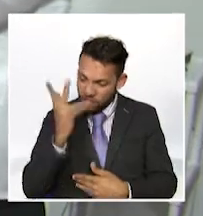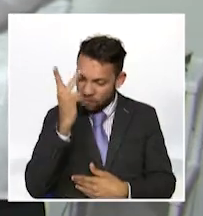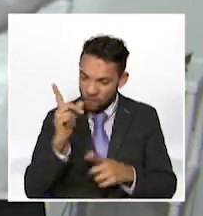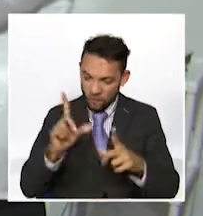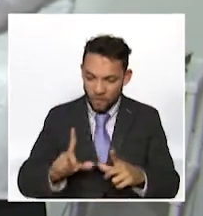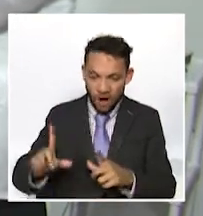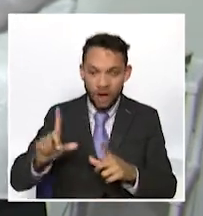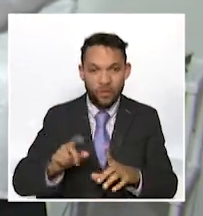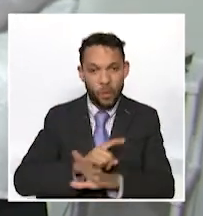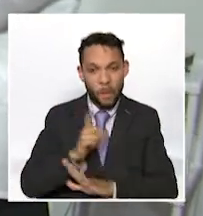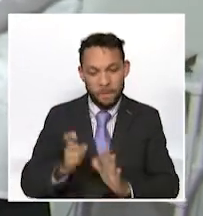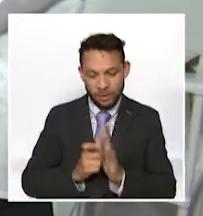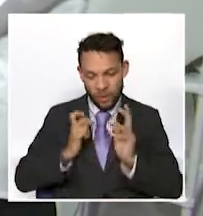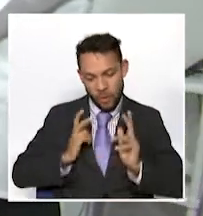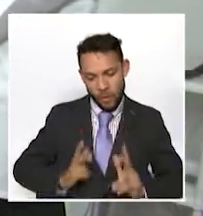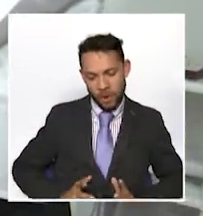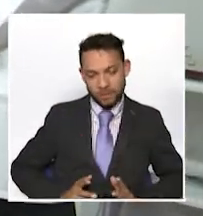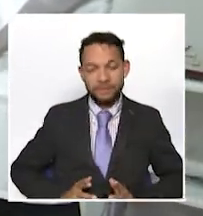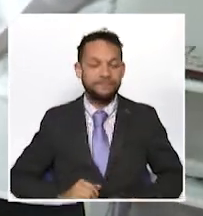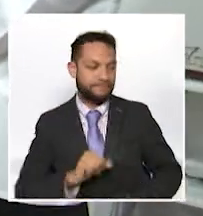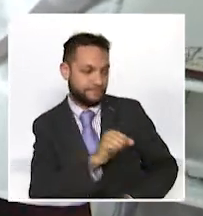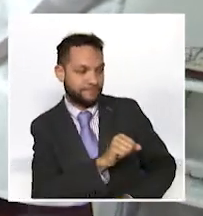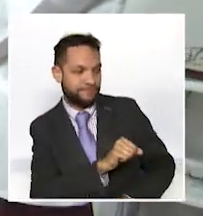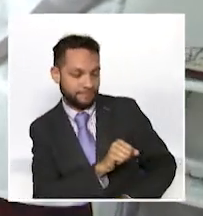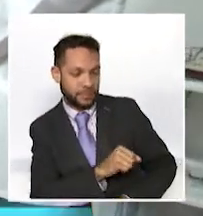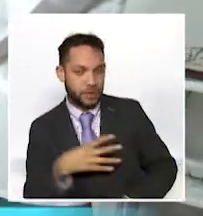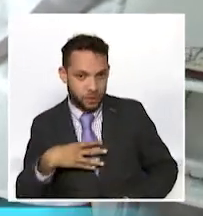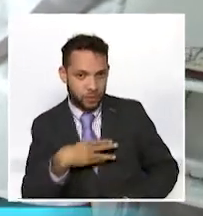Bueno, doctor Cubillos, vamos